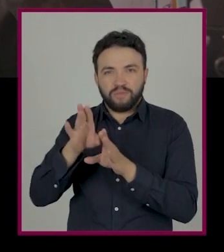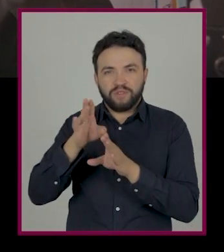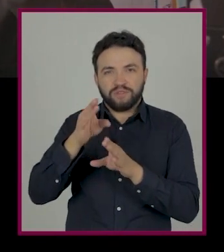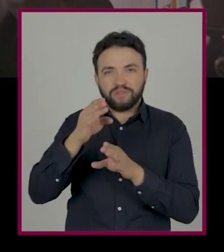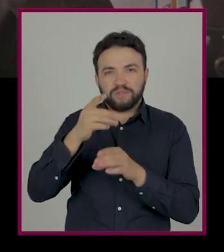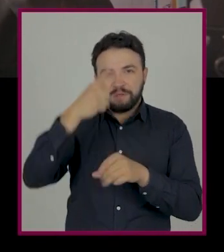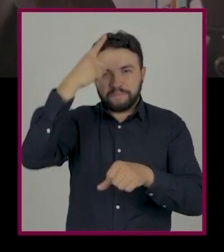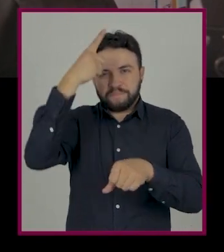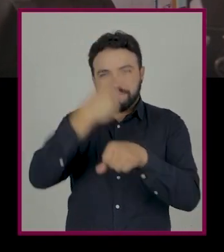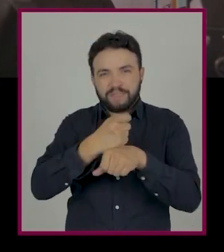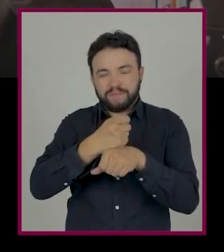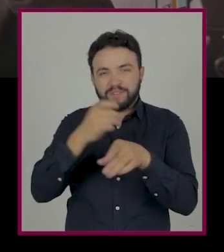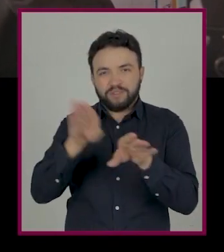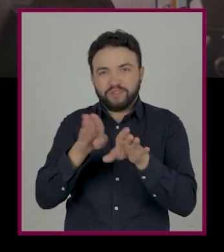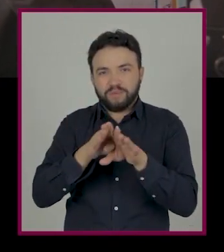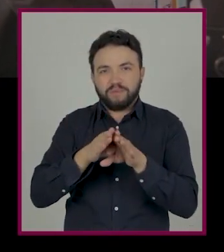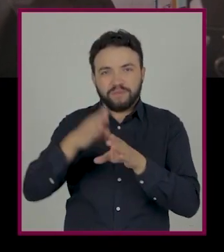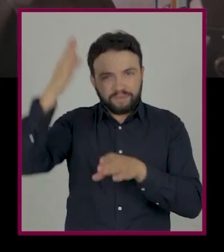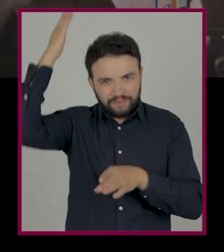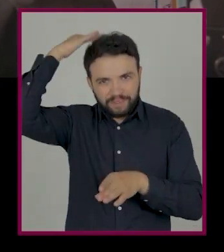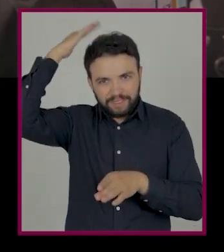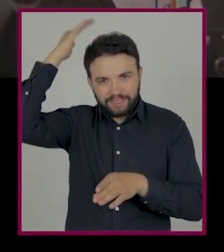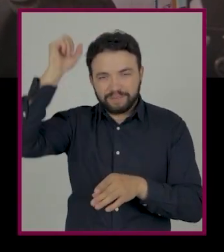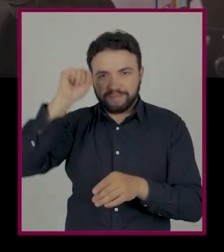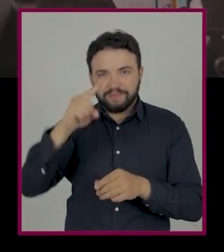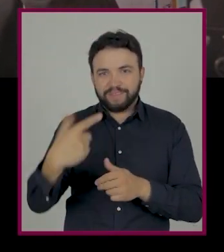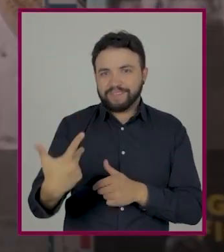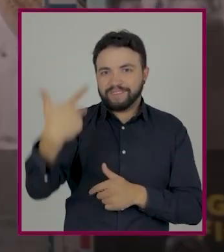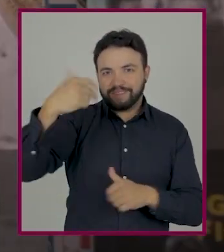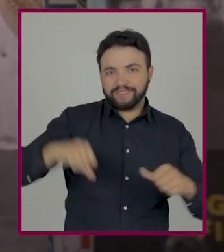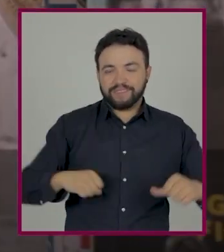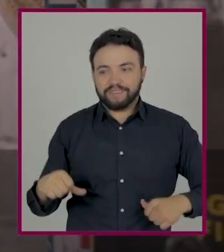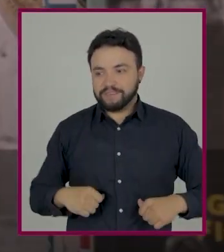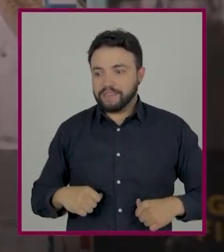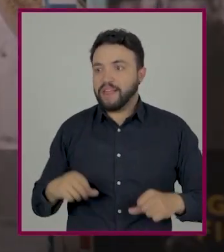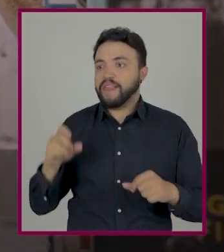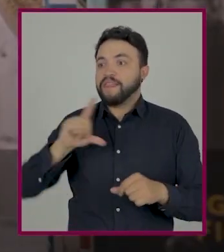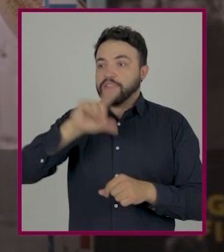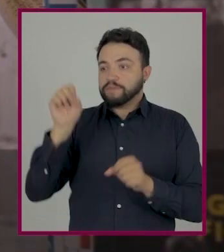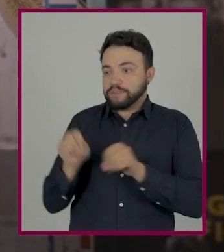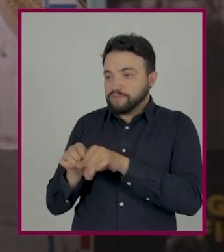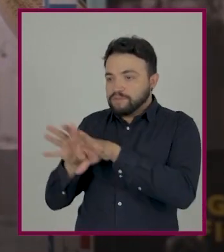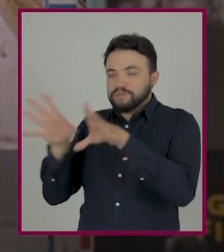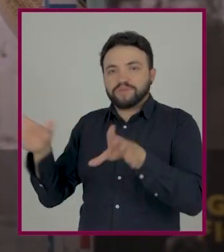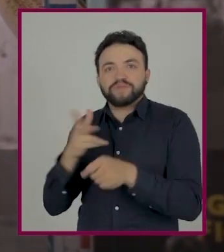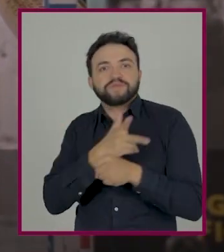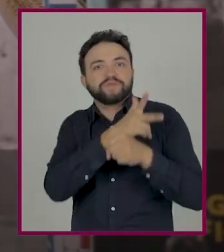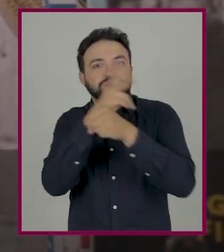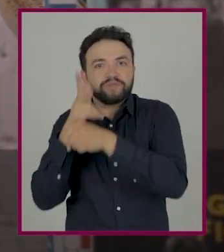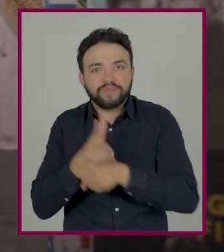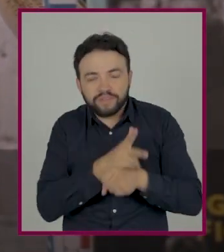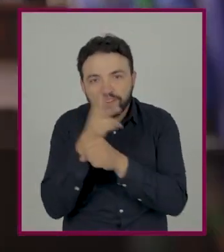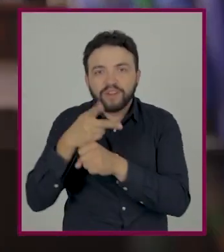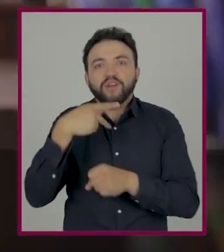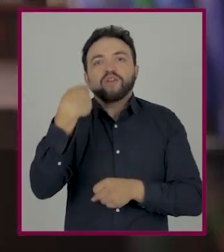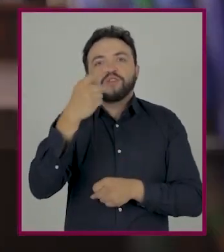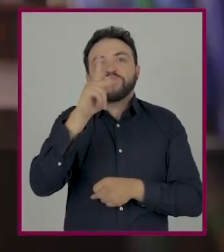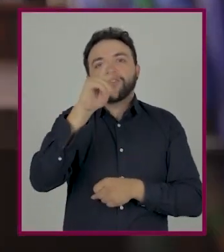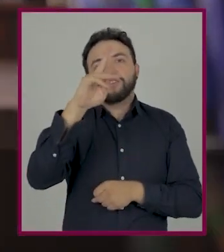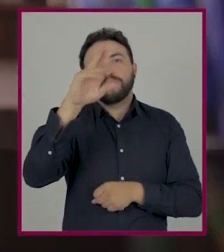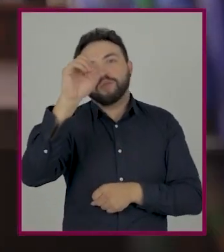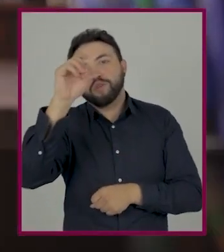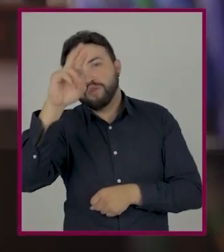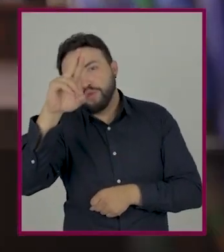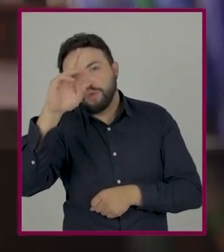los protagonistas en ciertas corrientes como el impresionismo alemán cuentan con los mismos directores, fotógrafos o productores.